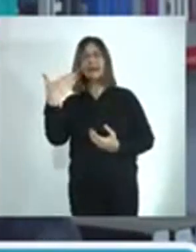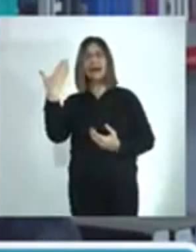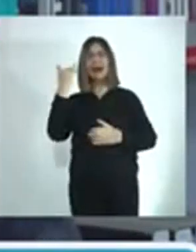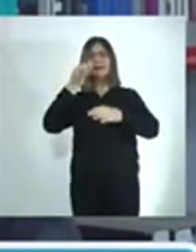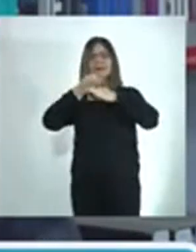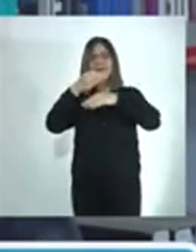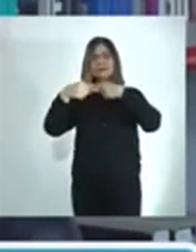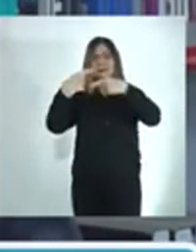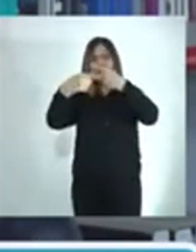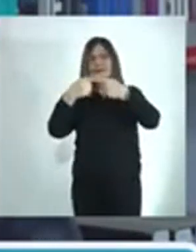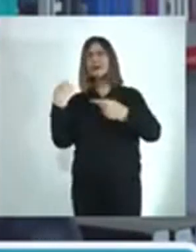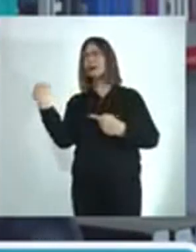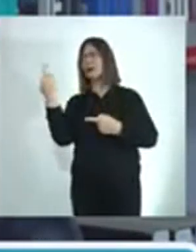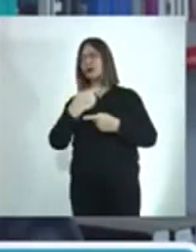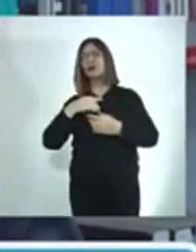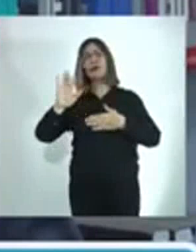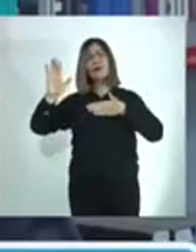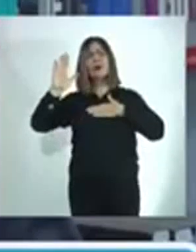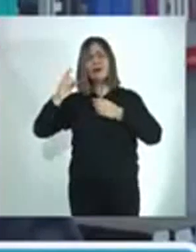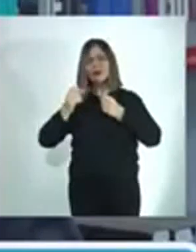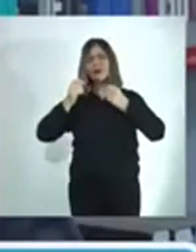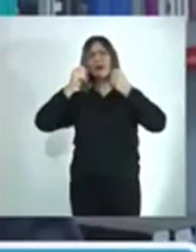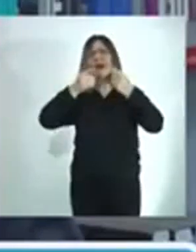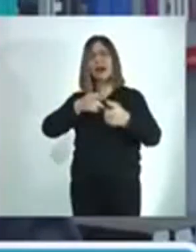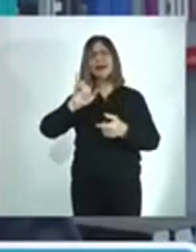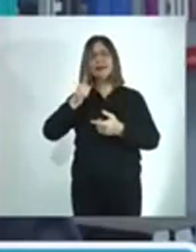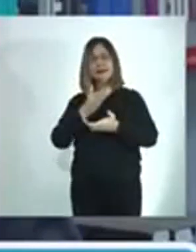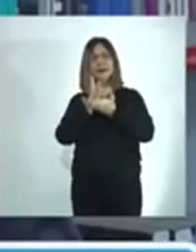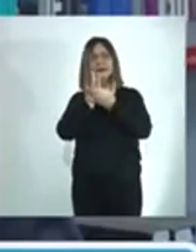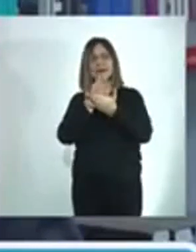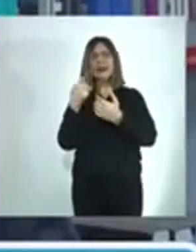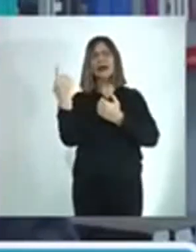nuestros docentes, eso obviamente es una transmisión directa